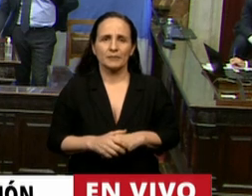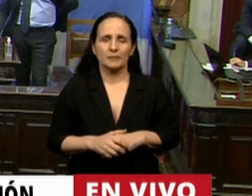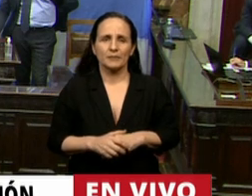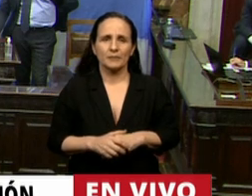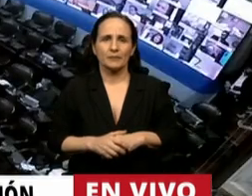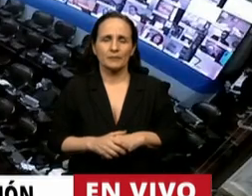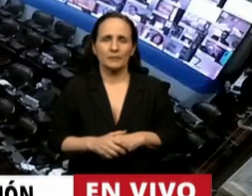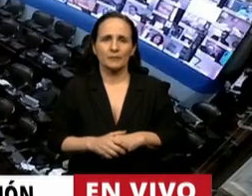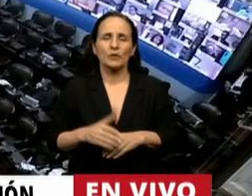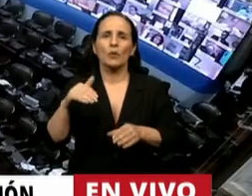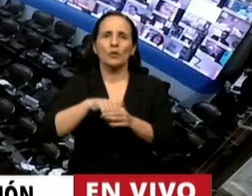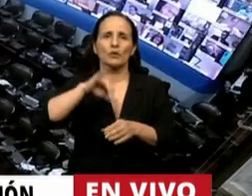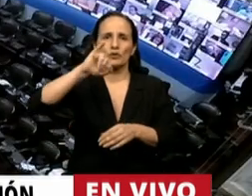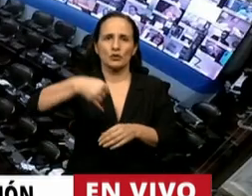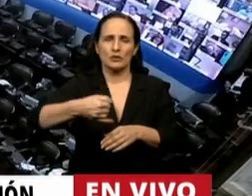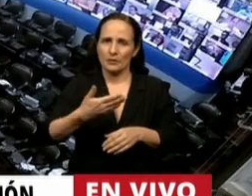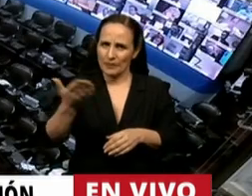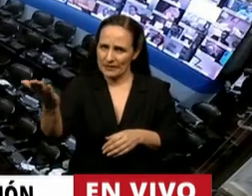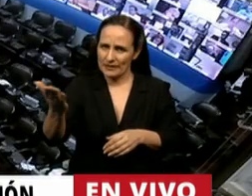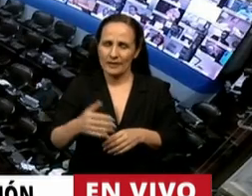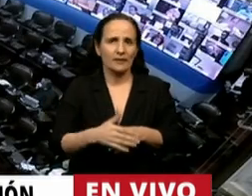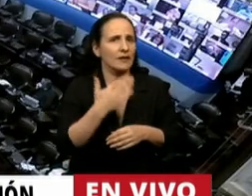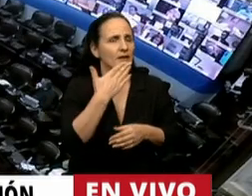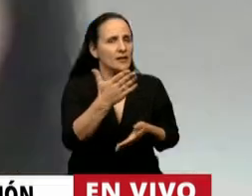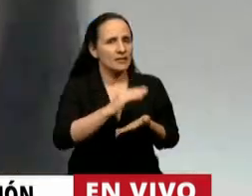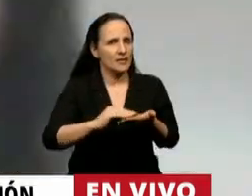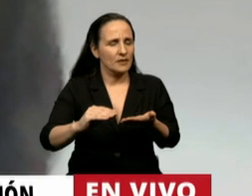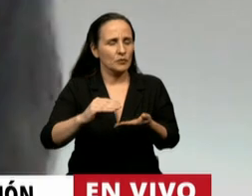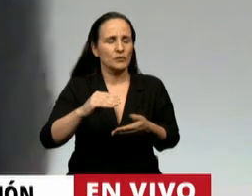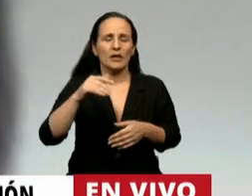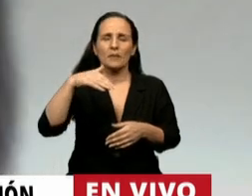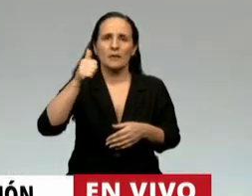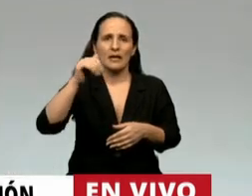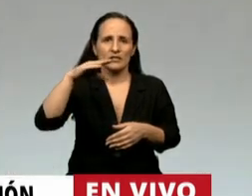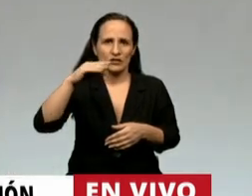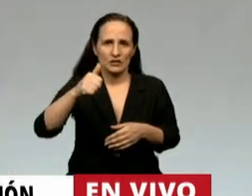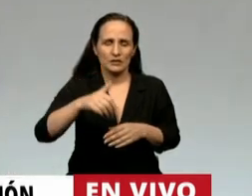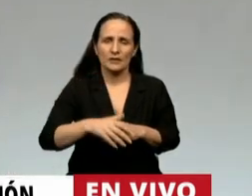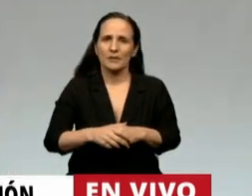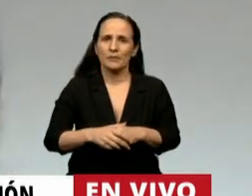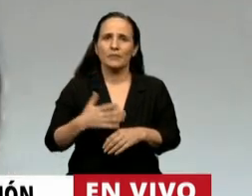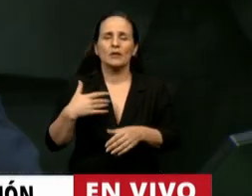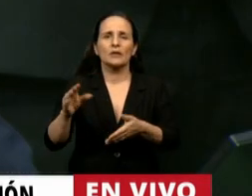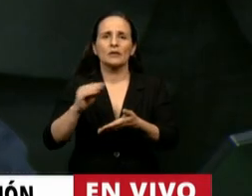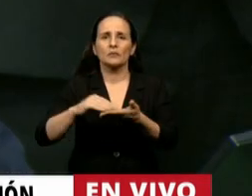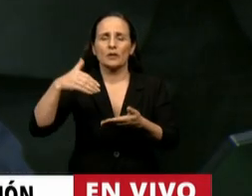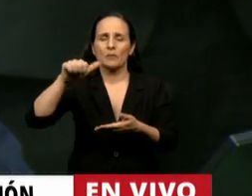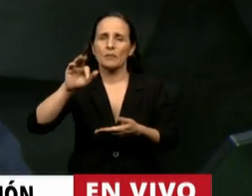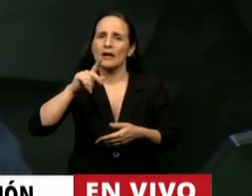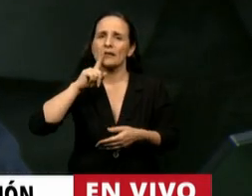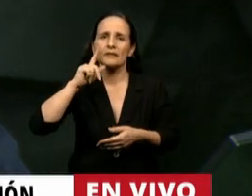macha afirmativo presidente Gracias diputada macha diputado José Luis Martí